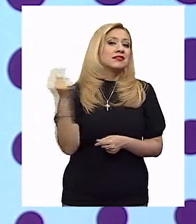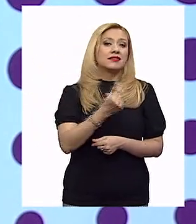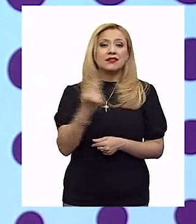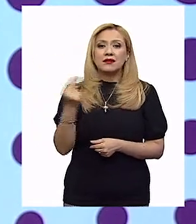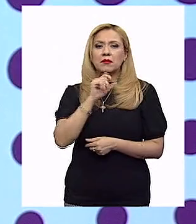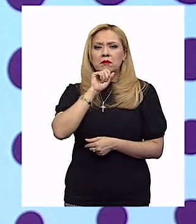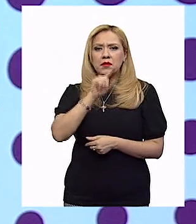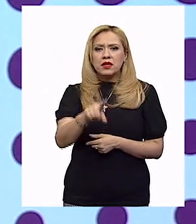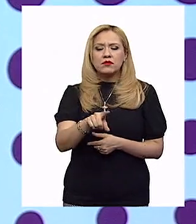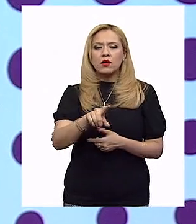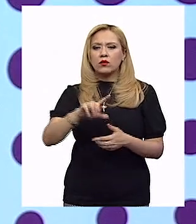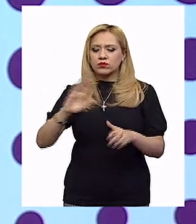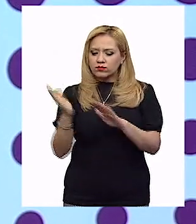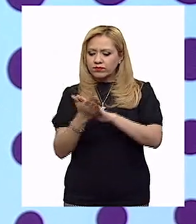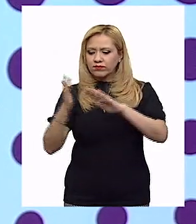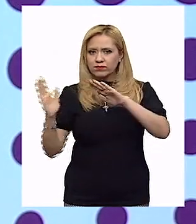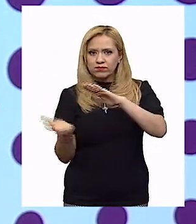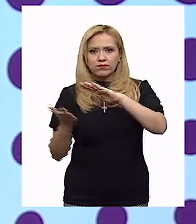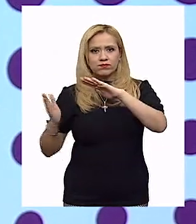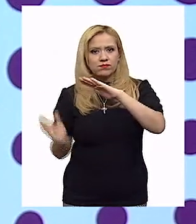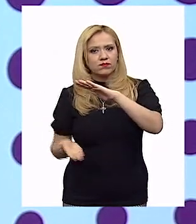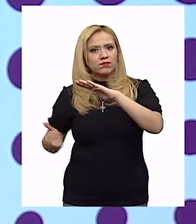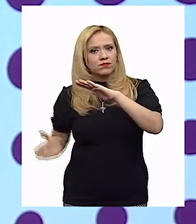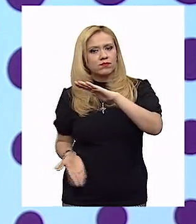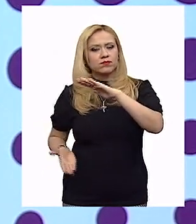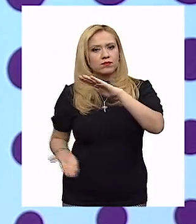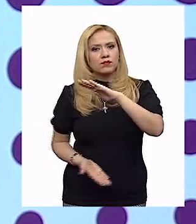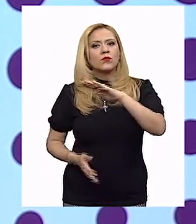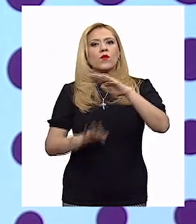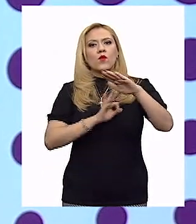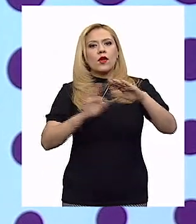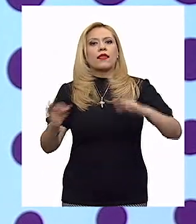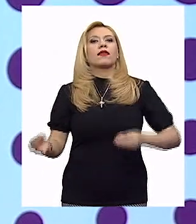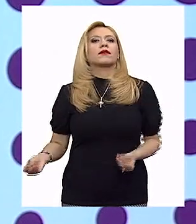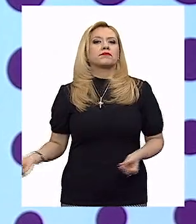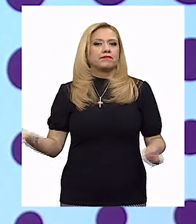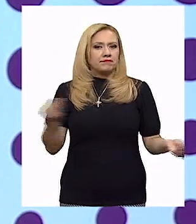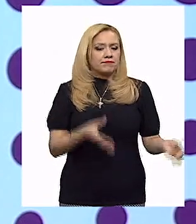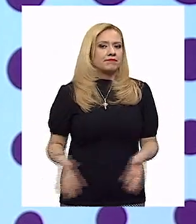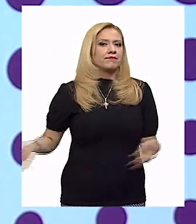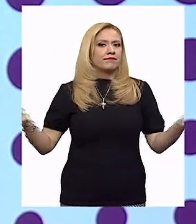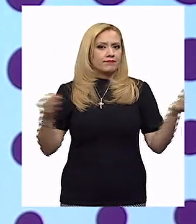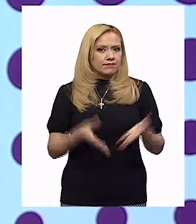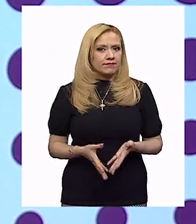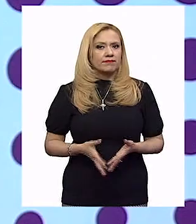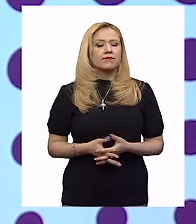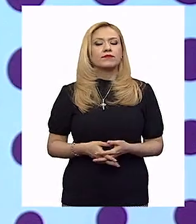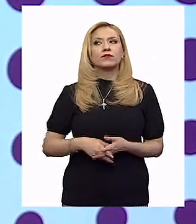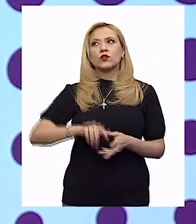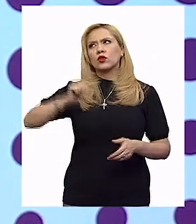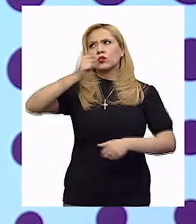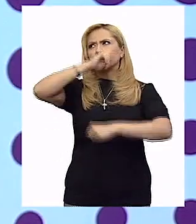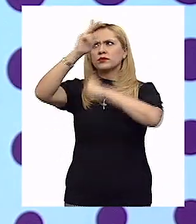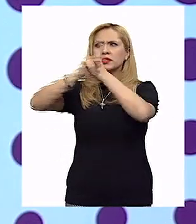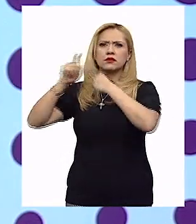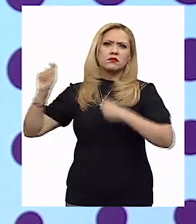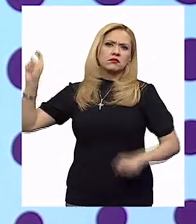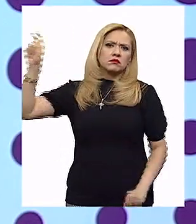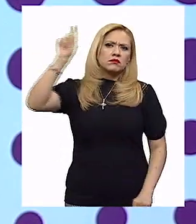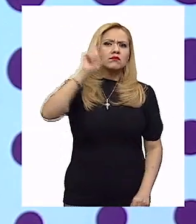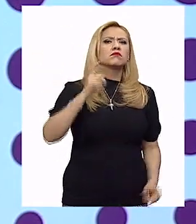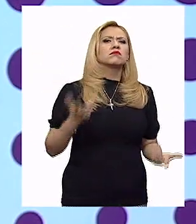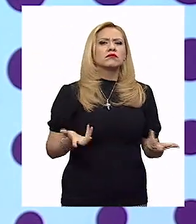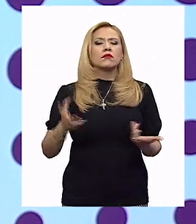también documentales, o sea, pruebas documentales que se puedan aportar dentro del proceso. En otros países lo que existe también es